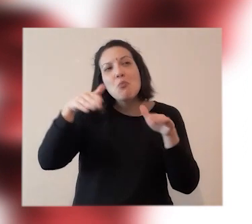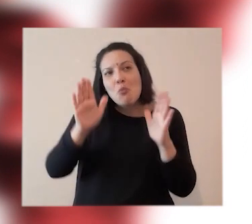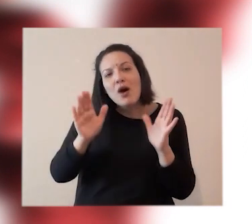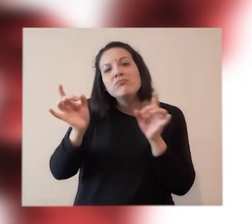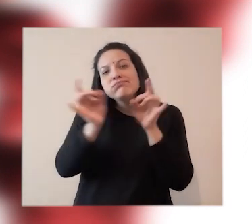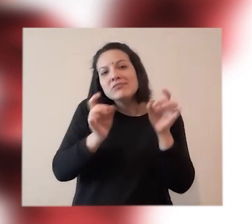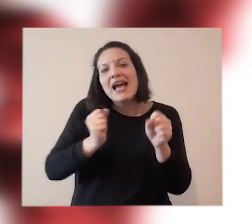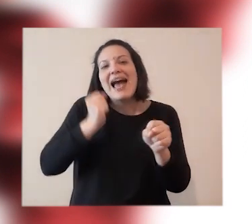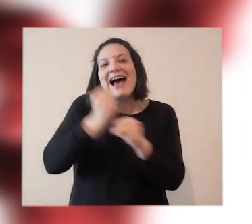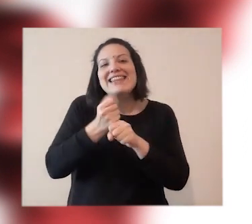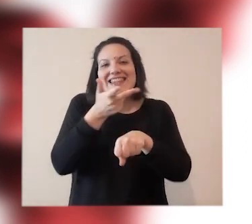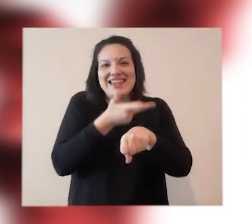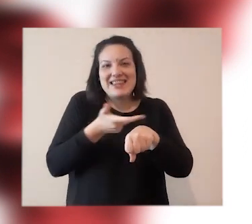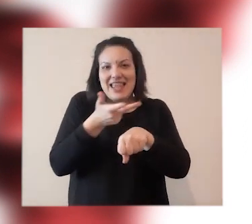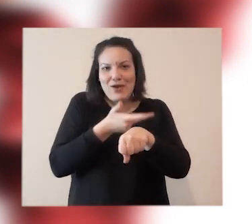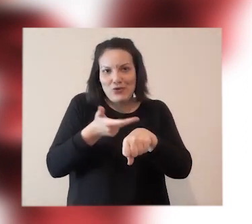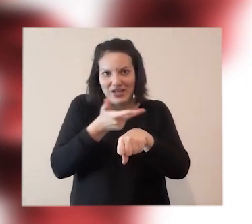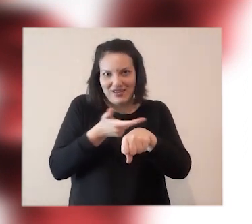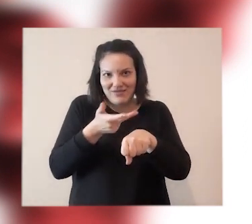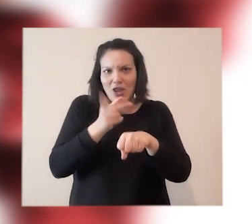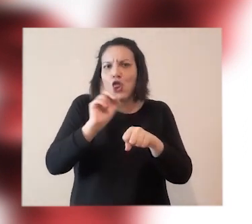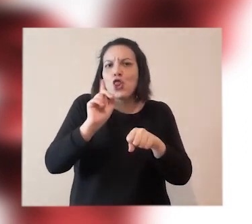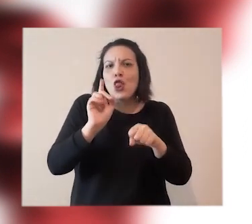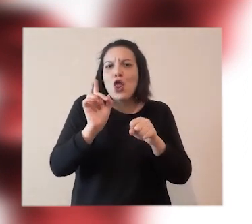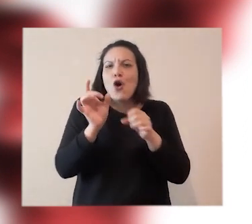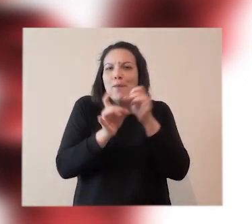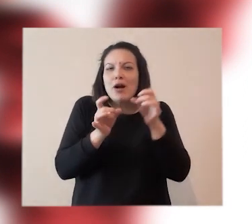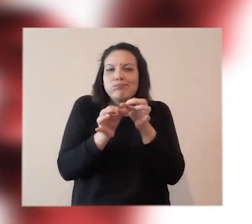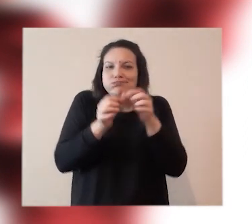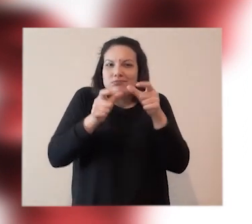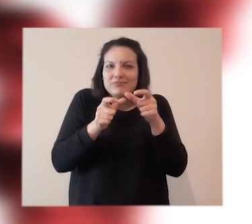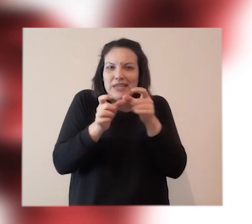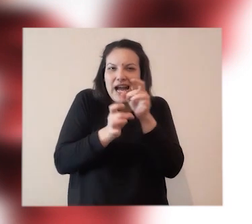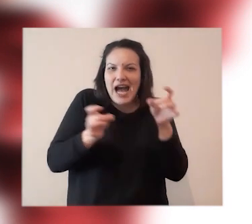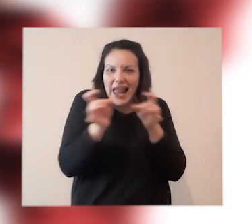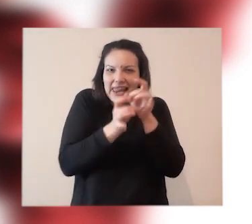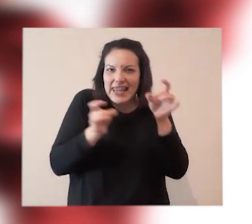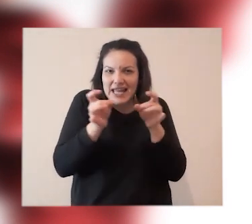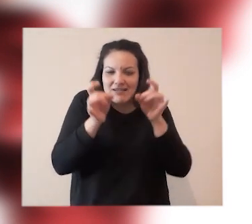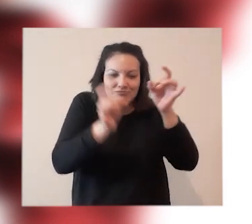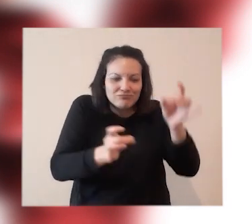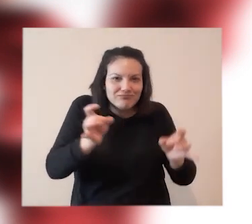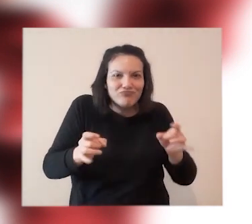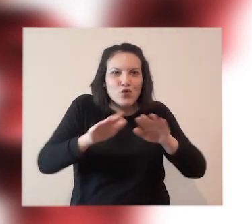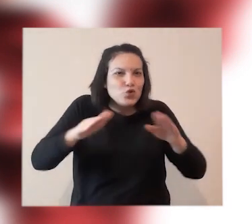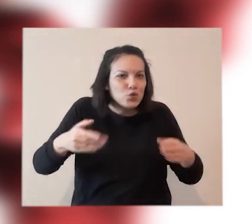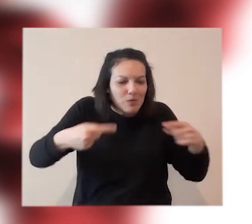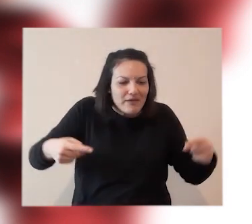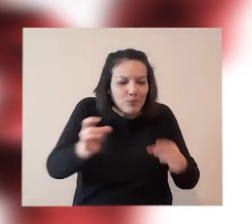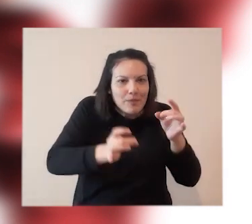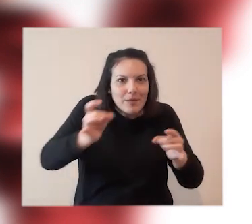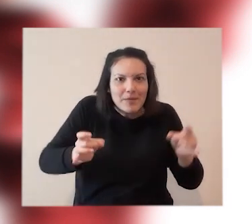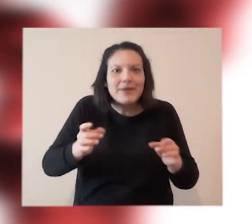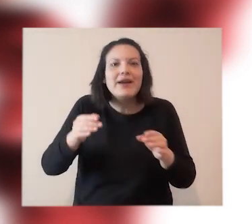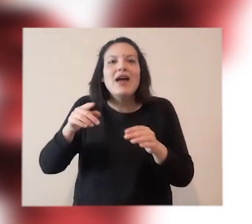básicamente persiste no en estas partículas, como yo les decía, de mayor tamaño, que son las que caen y se depositan en la superficie, sino que